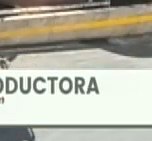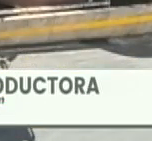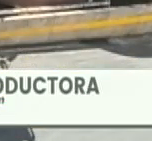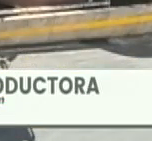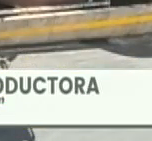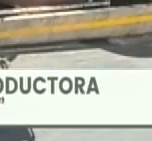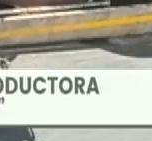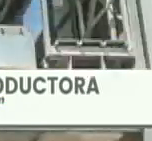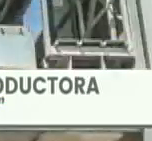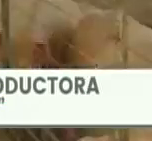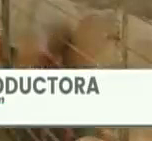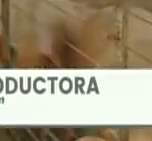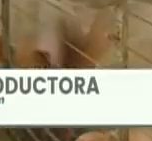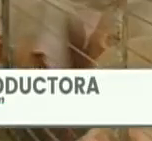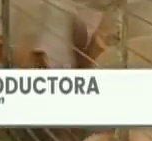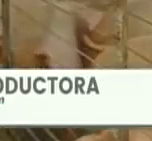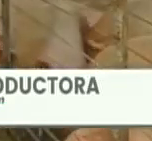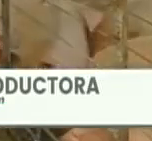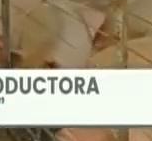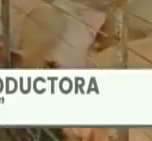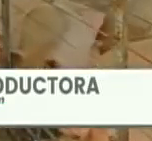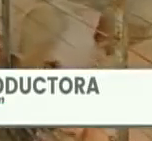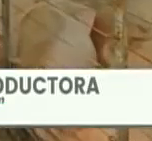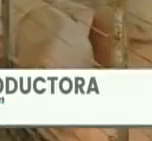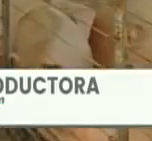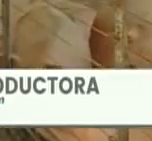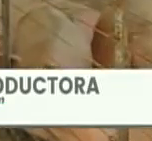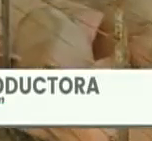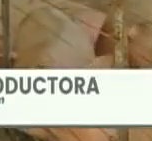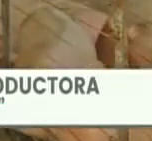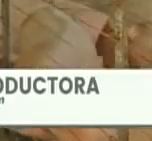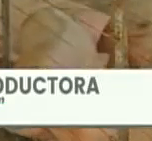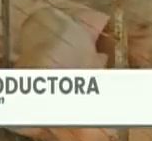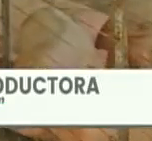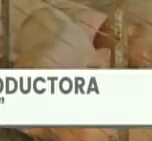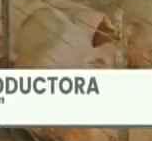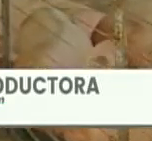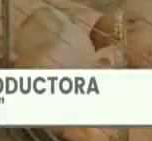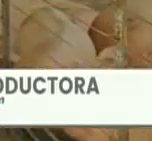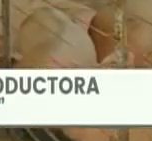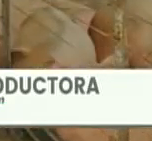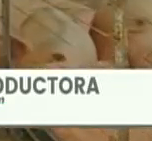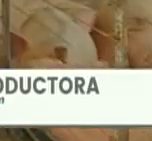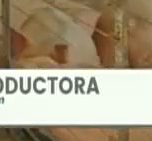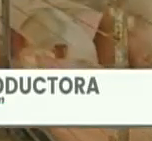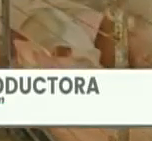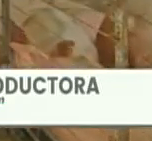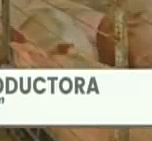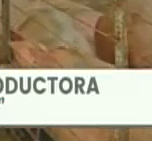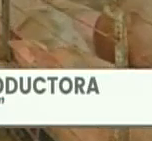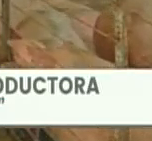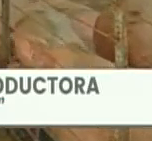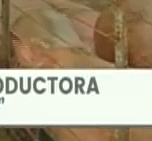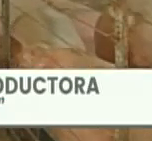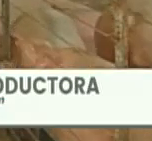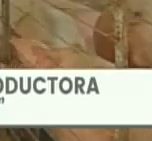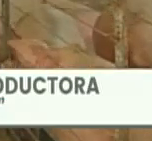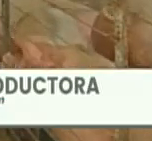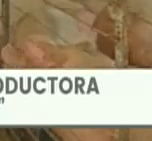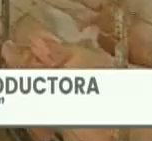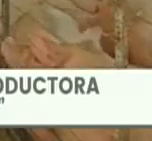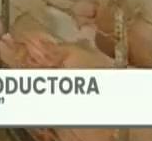peso que necesitan para el beneficio, con la calidad de la carne que necesita también el pueblo